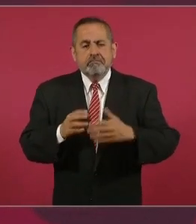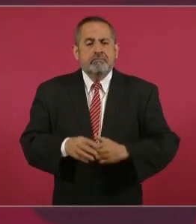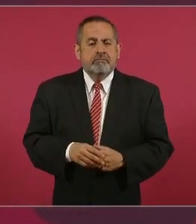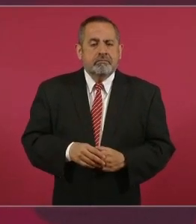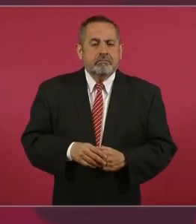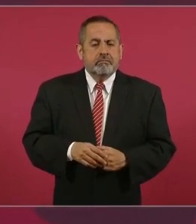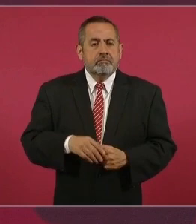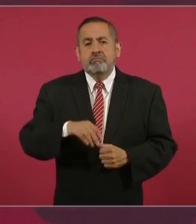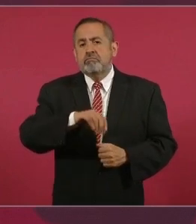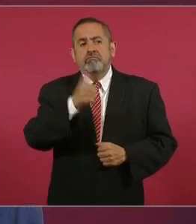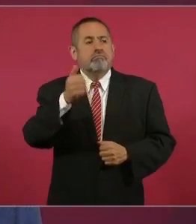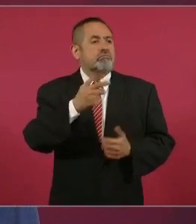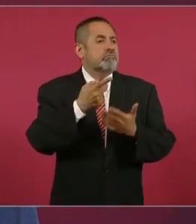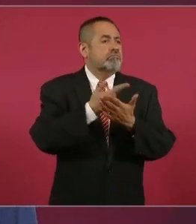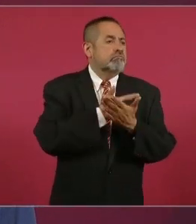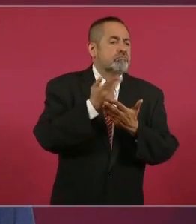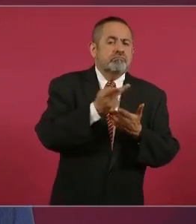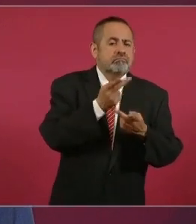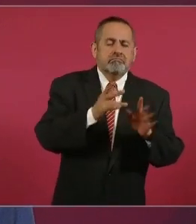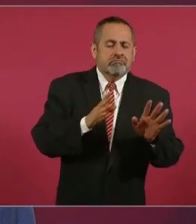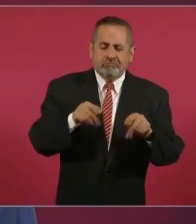En ninguna encuesta